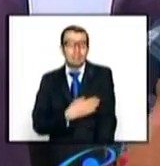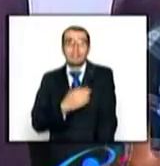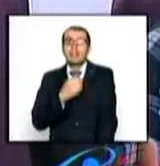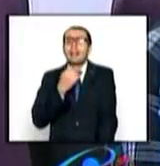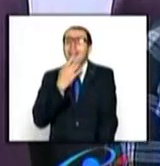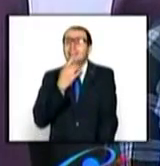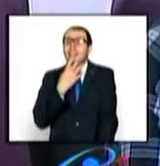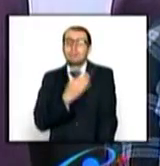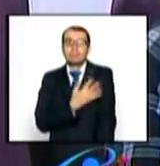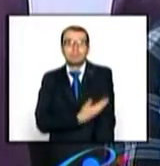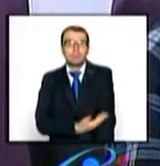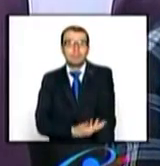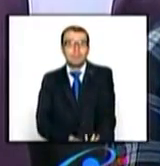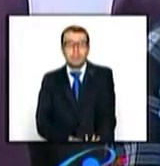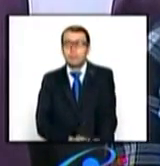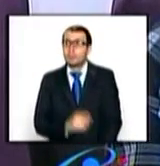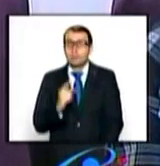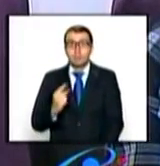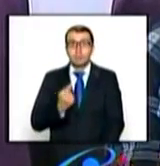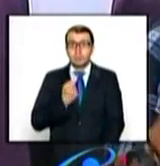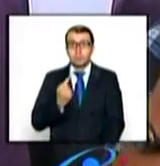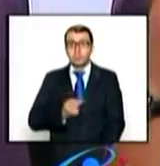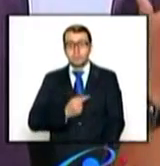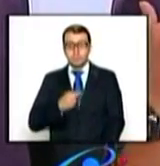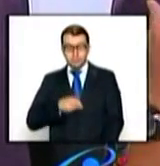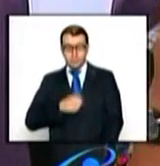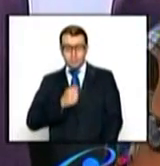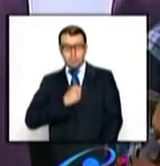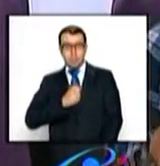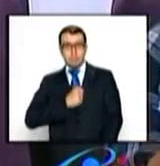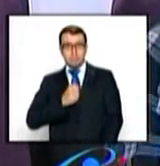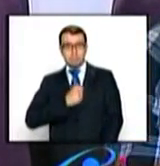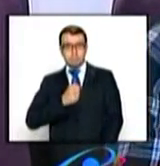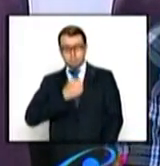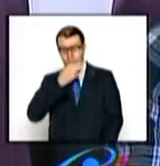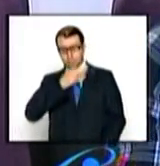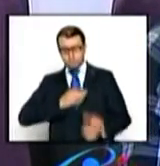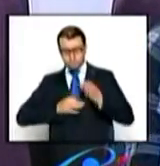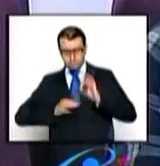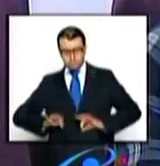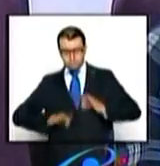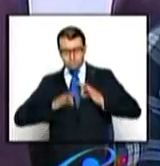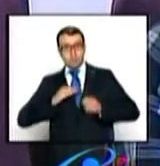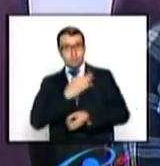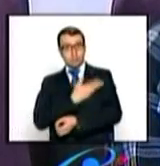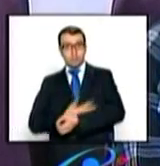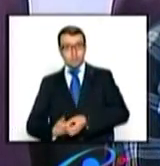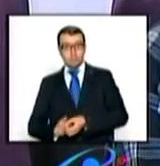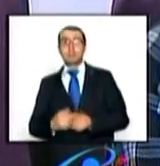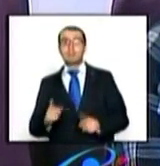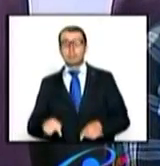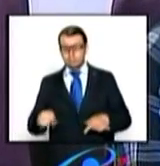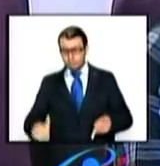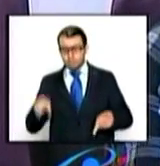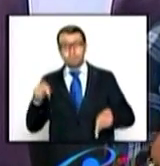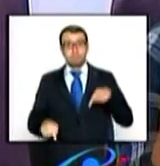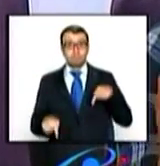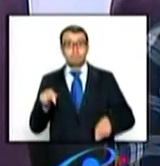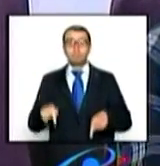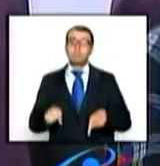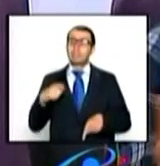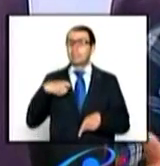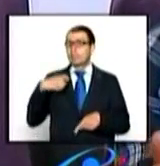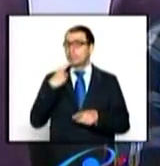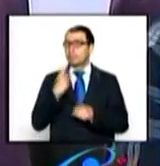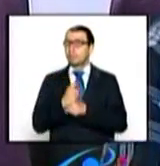el colesterol alto, no solo se tapan las arterias del corazón y las del cerebro, sino que también se tapan las arterias de las piernas. Ustedes saben que los diabéticos,